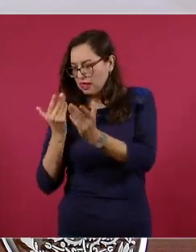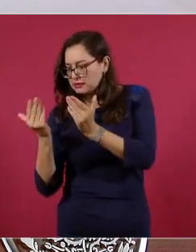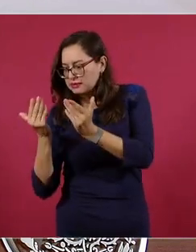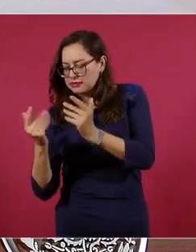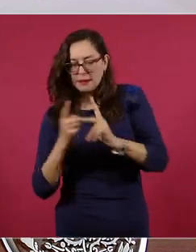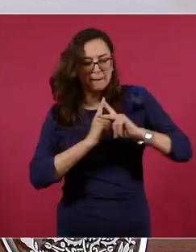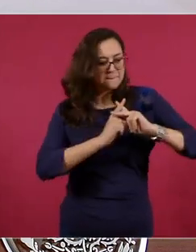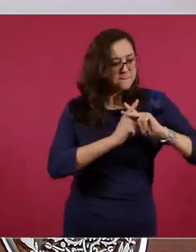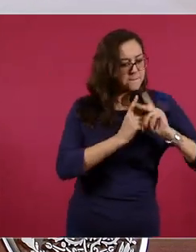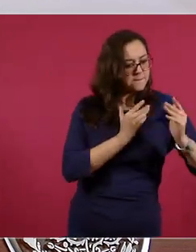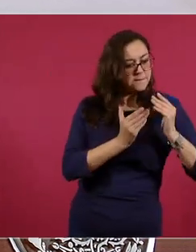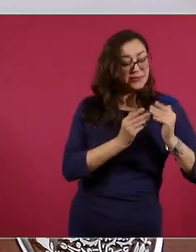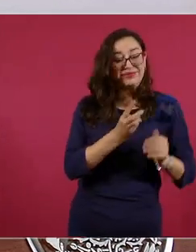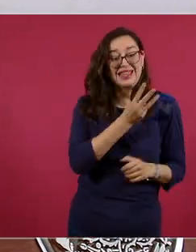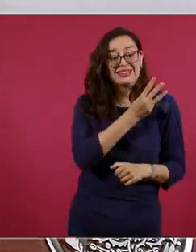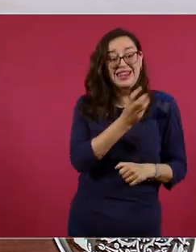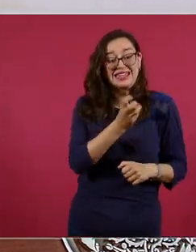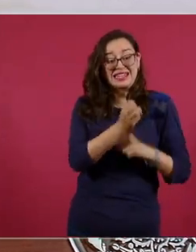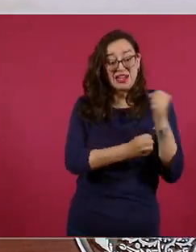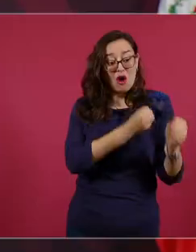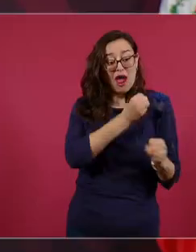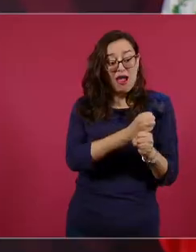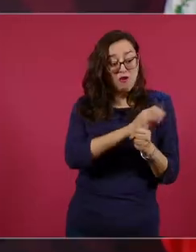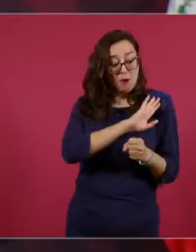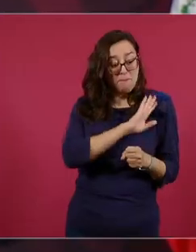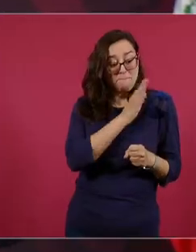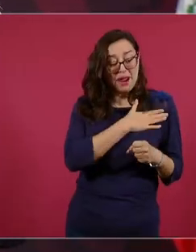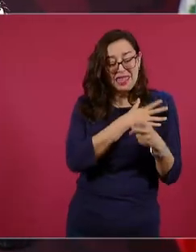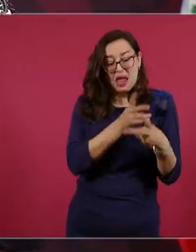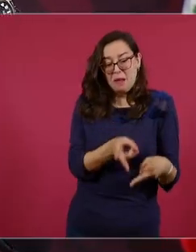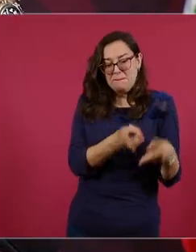O sea, se llevaron